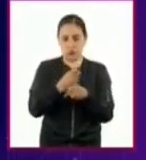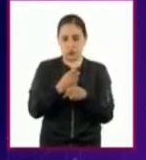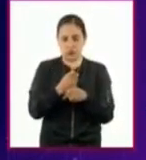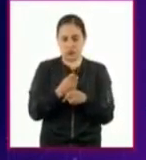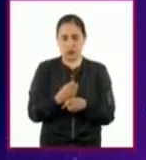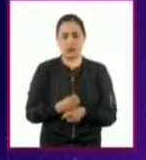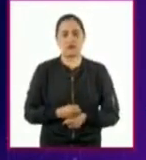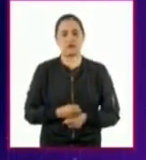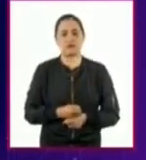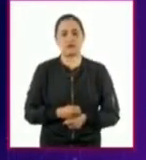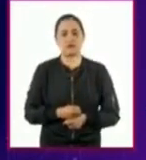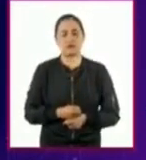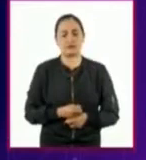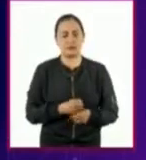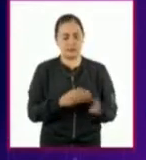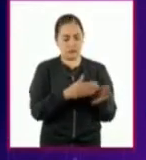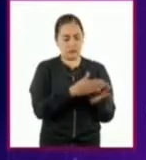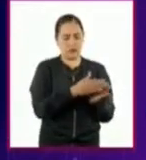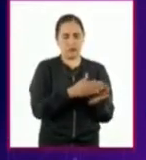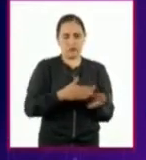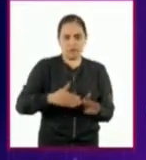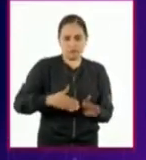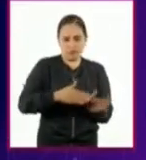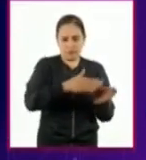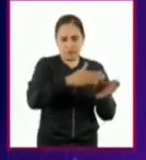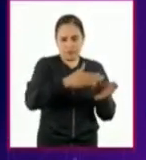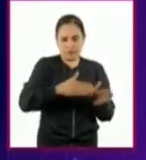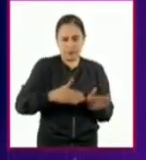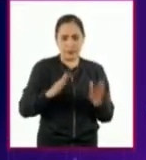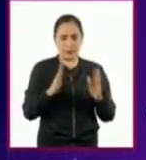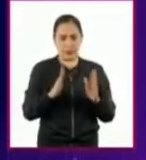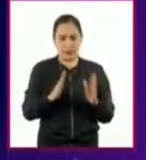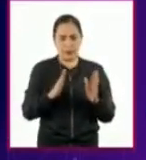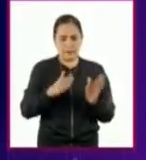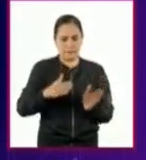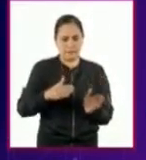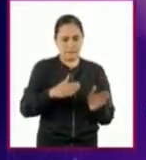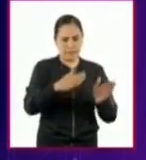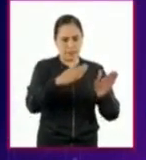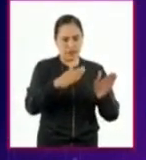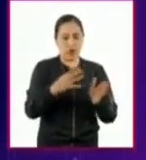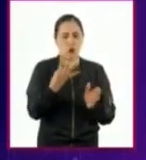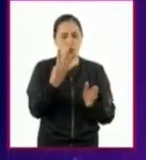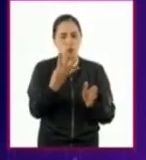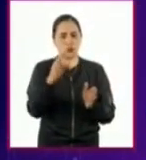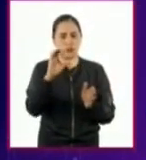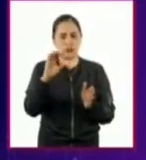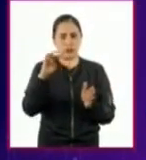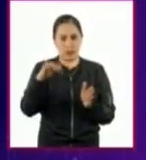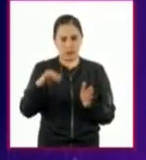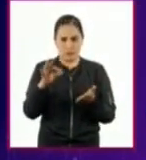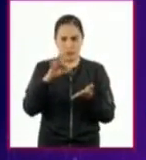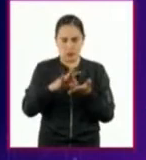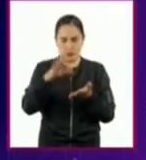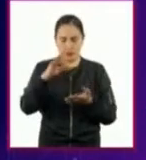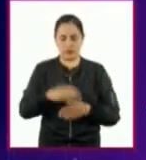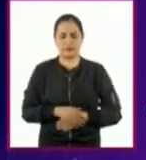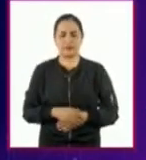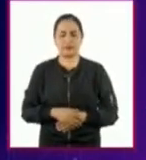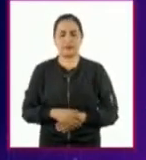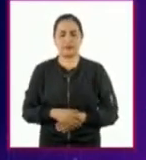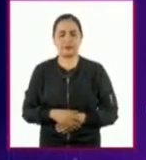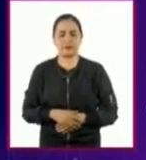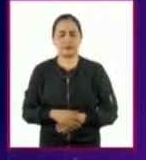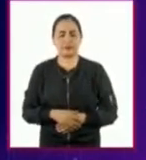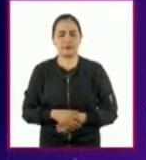una paralela al primer lado que trazamos y ponemos una marca a los 4 centímetros. Finalmente, trazamos el